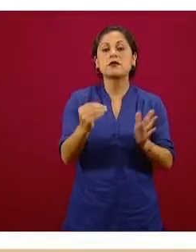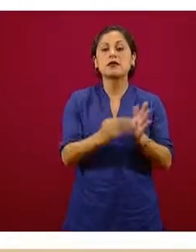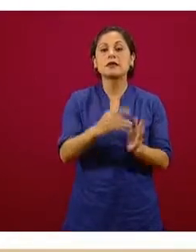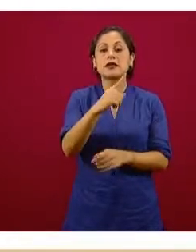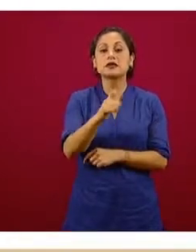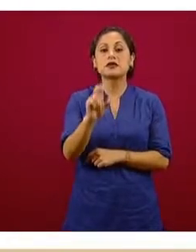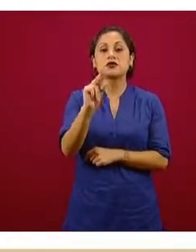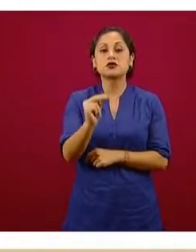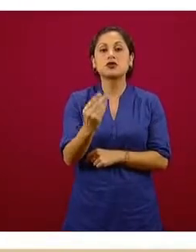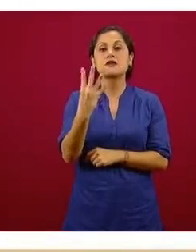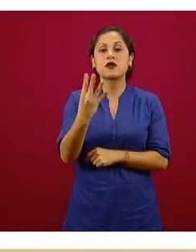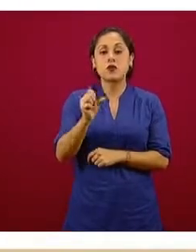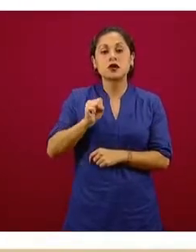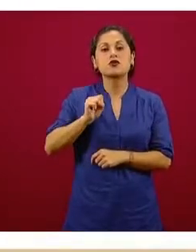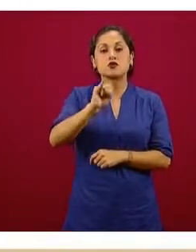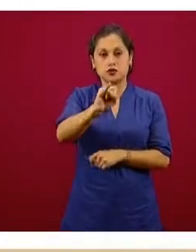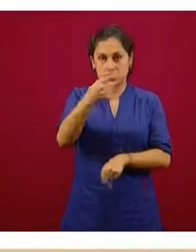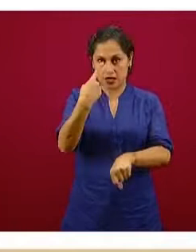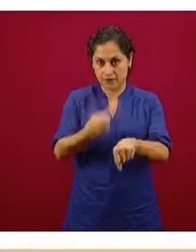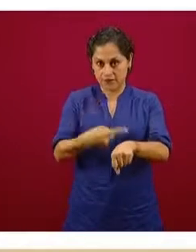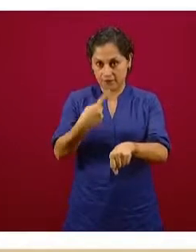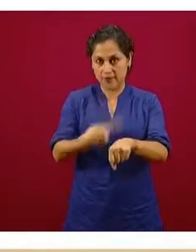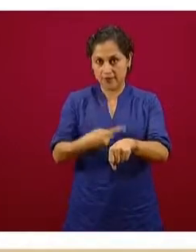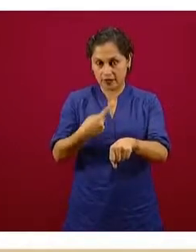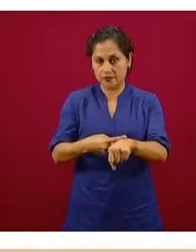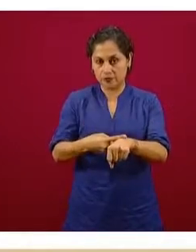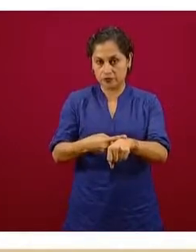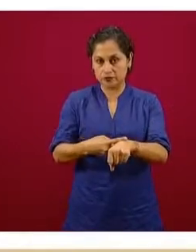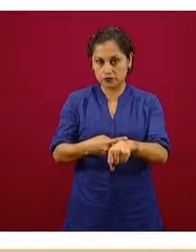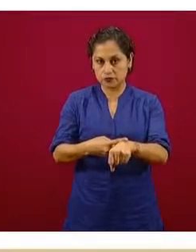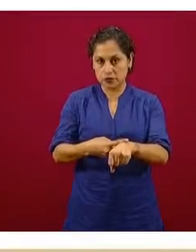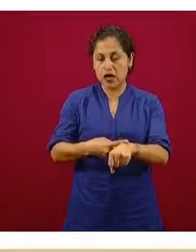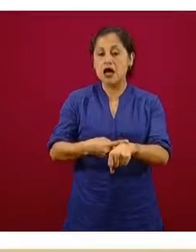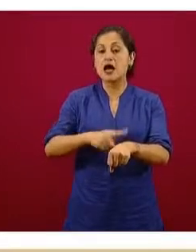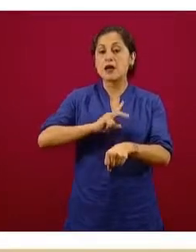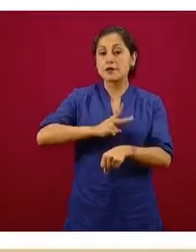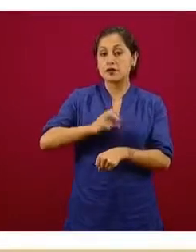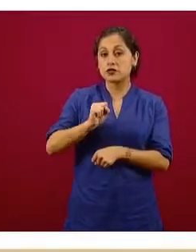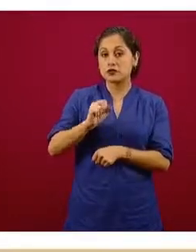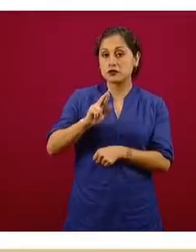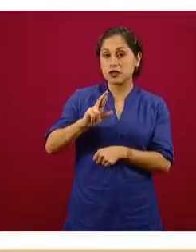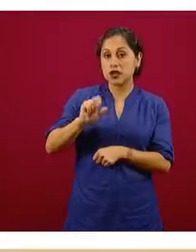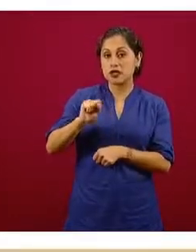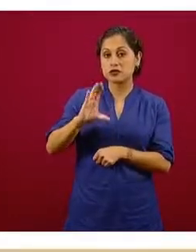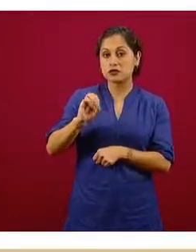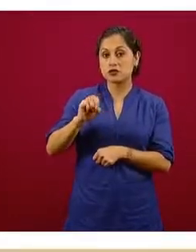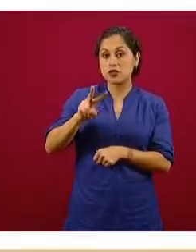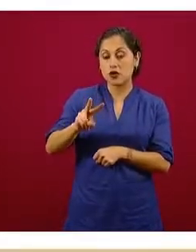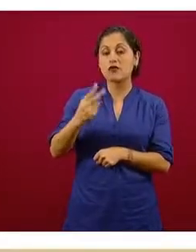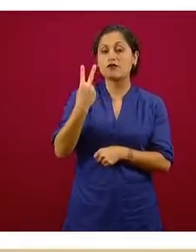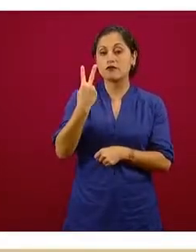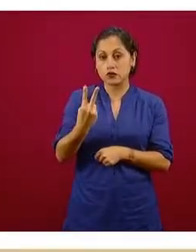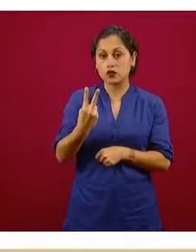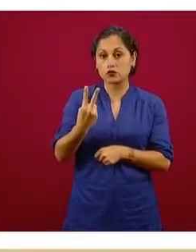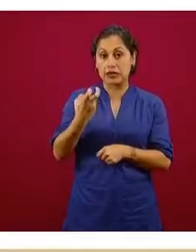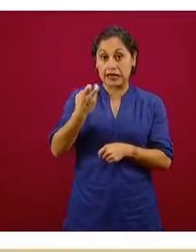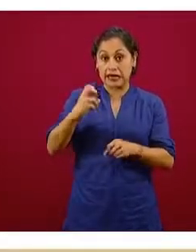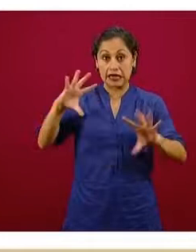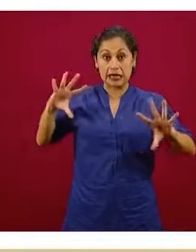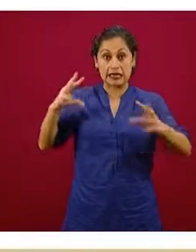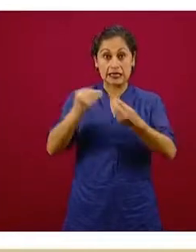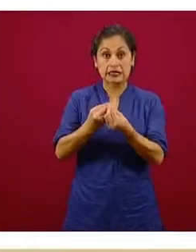129,184 fueron confirmadas, o sea, dieron positivas a SARS-CoV-2 y viene a ser la cifra de casos acumulados